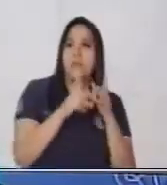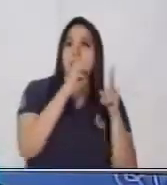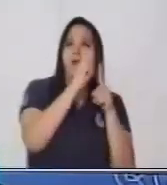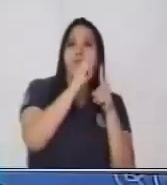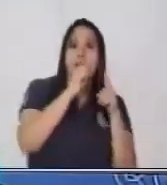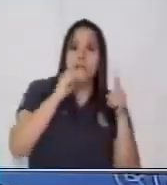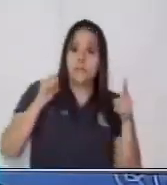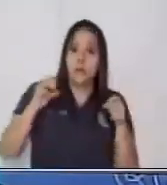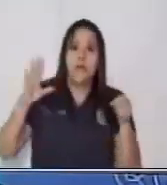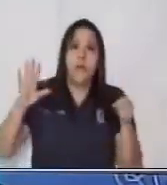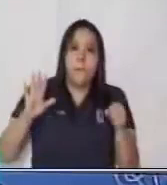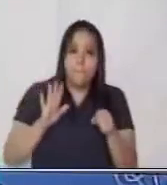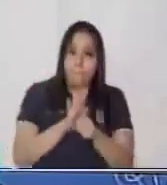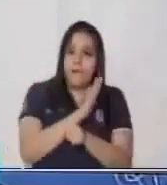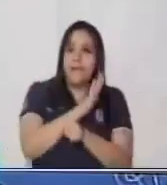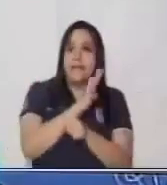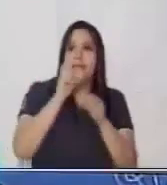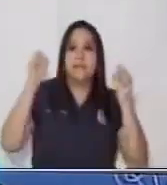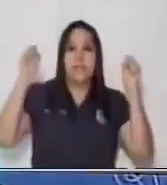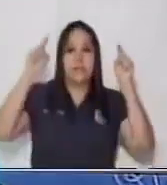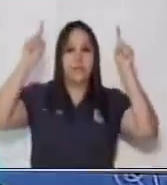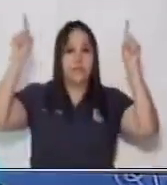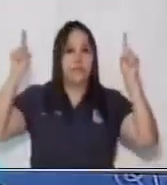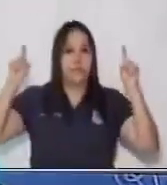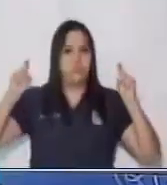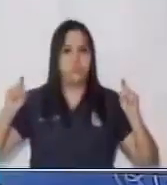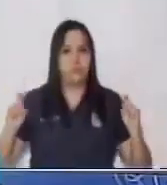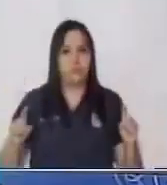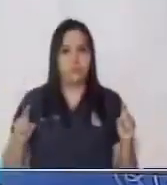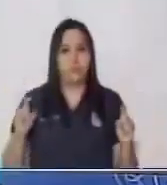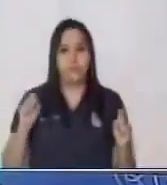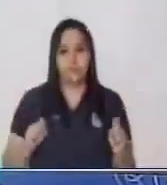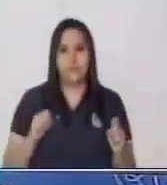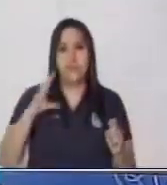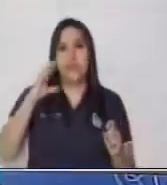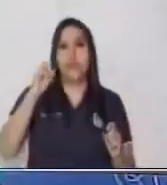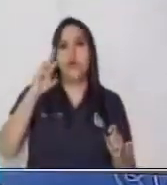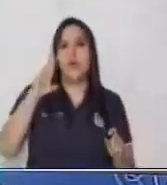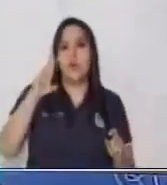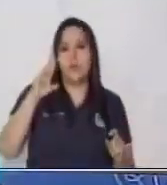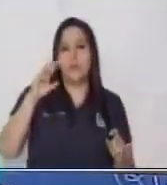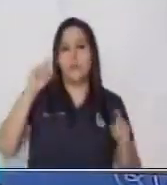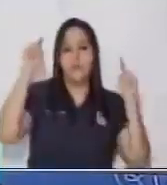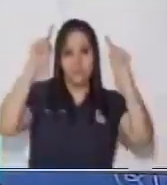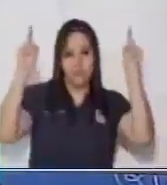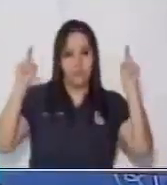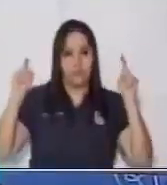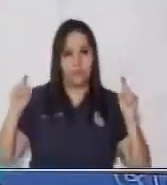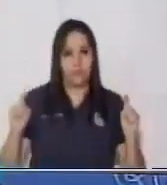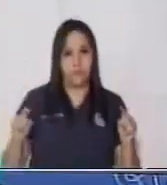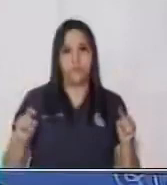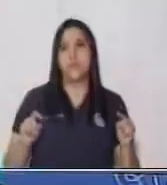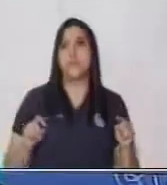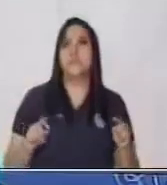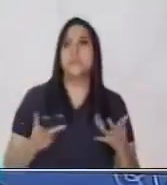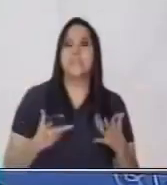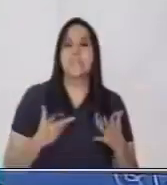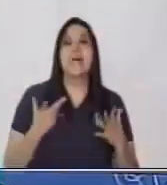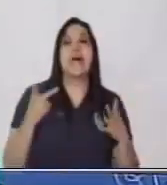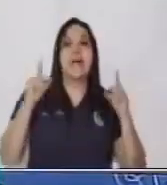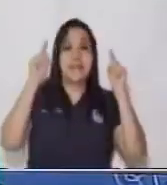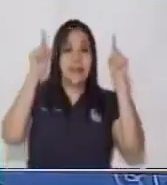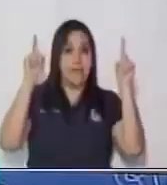se encierra entre corchetes. Eso es muy importante también. Dentro de una oración